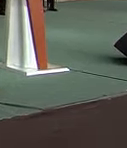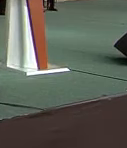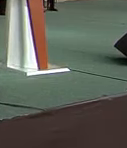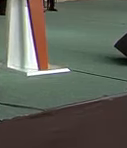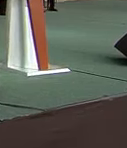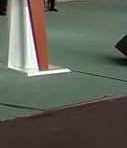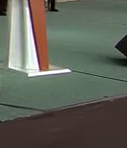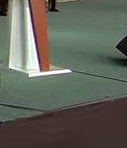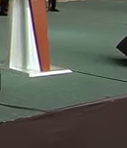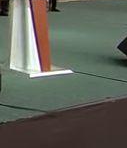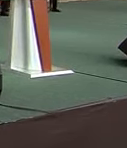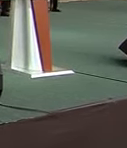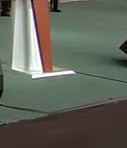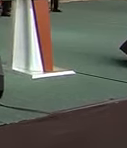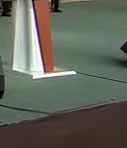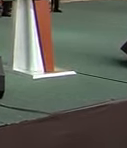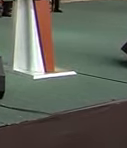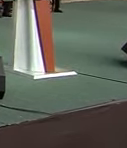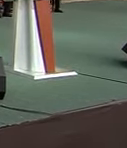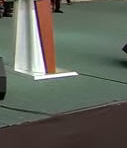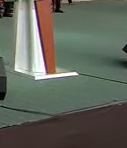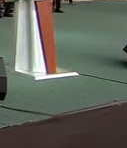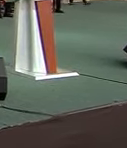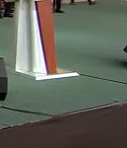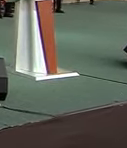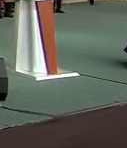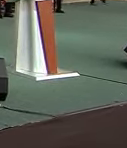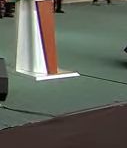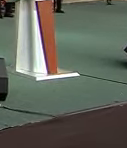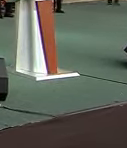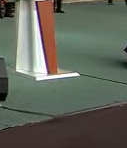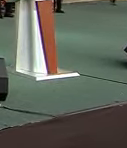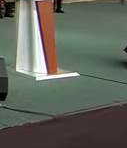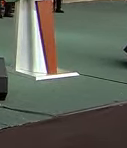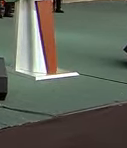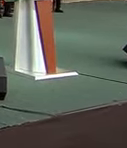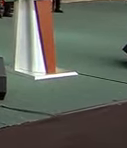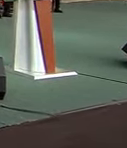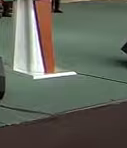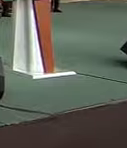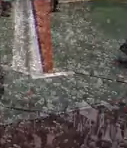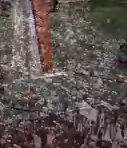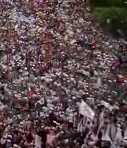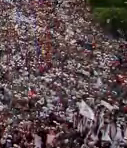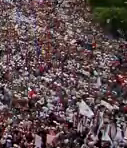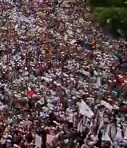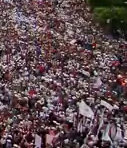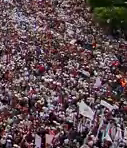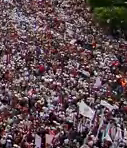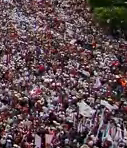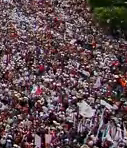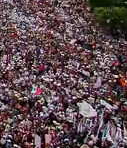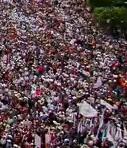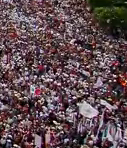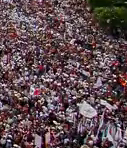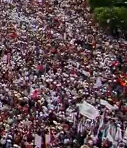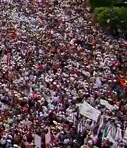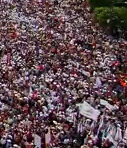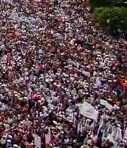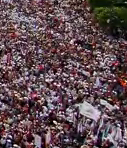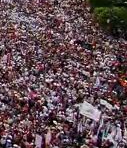Para dar inicio a este evento, la secretaria de Energía, la ingeniera Rocío Nale García, hará uso